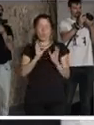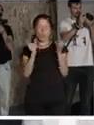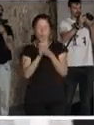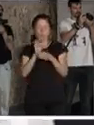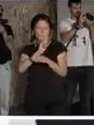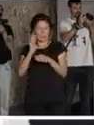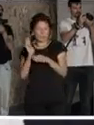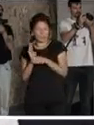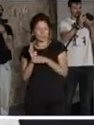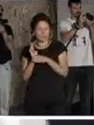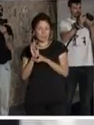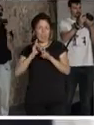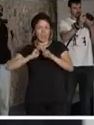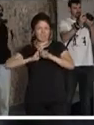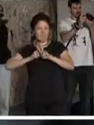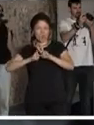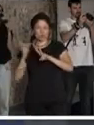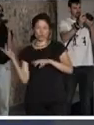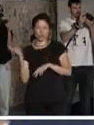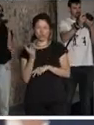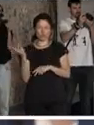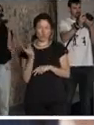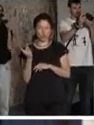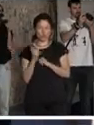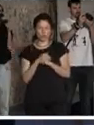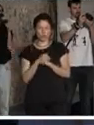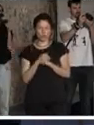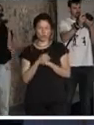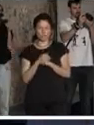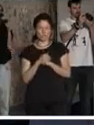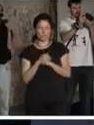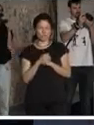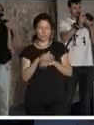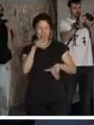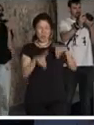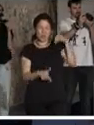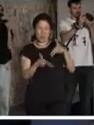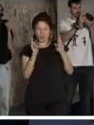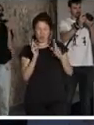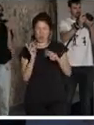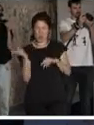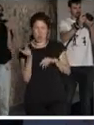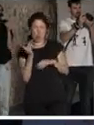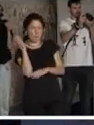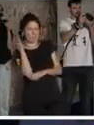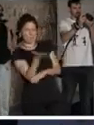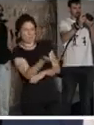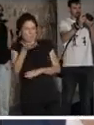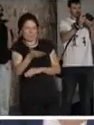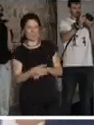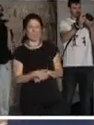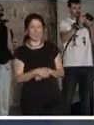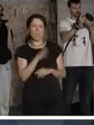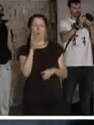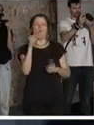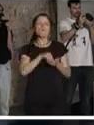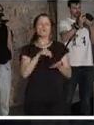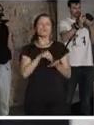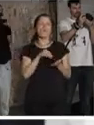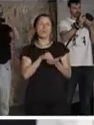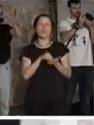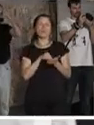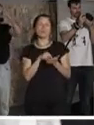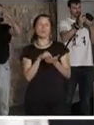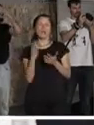el partido popular y vox están atacando al corazón de la democracia sobre actúan muchas veces la